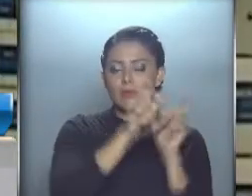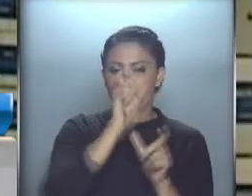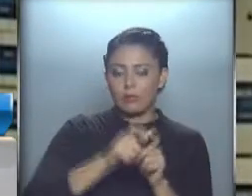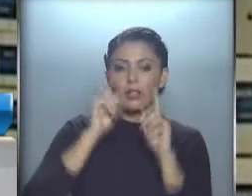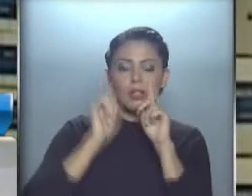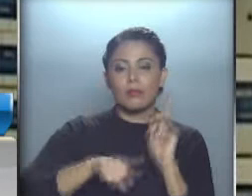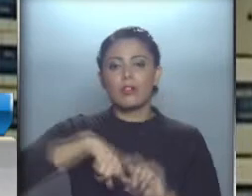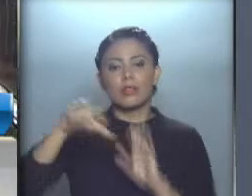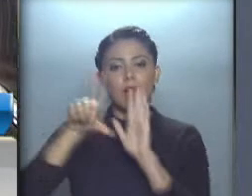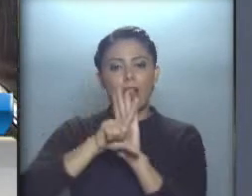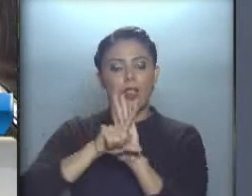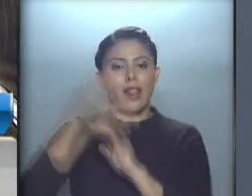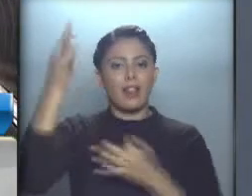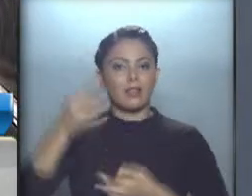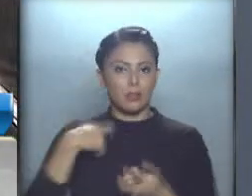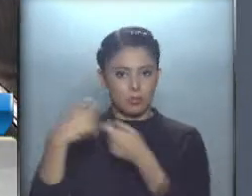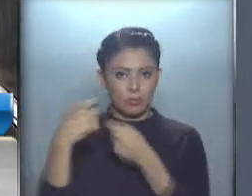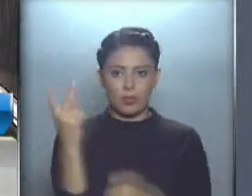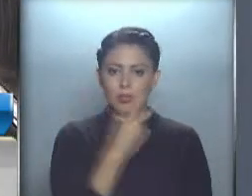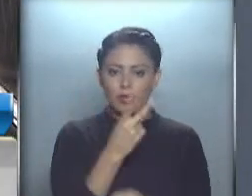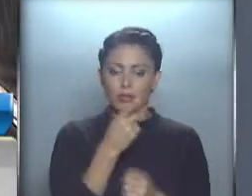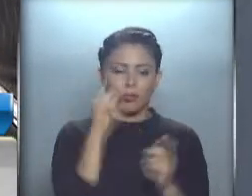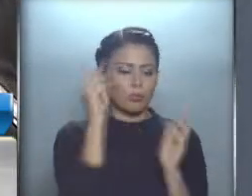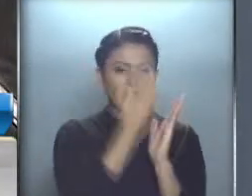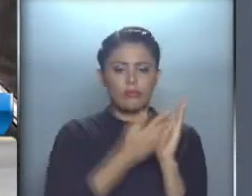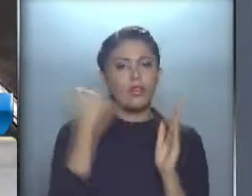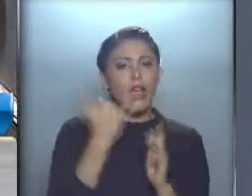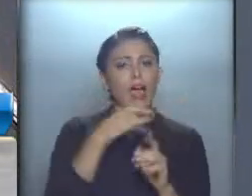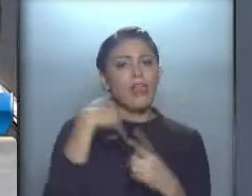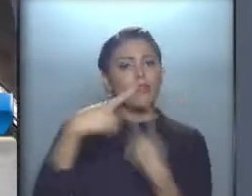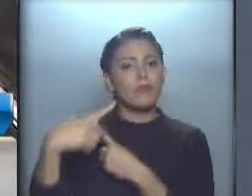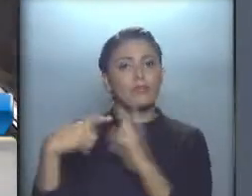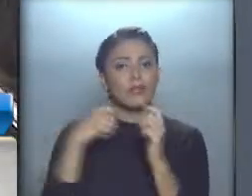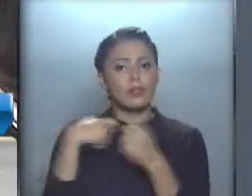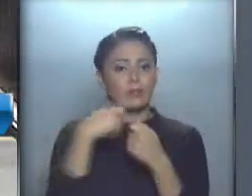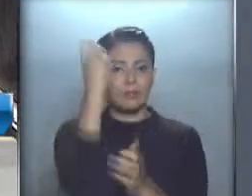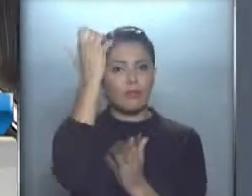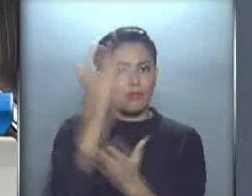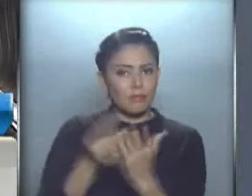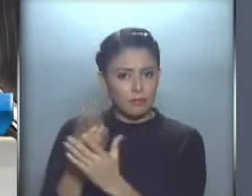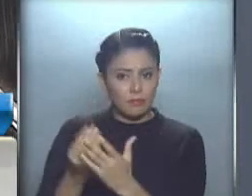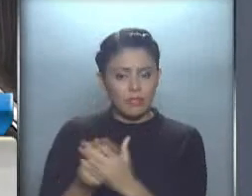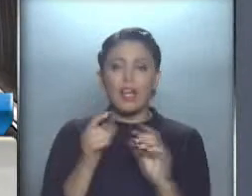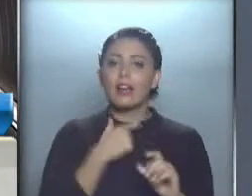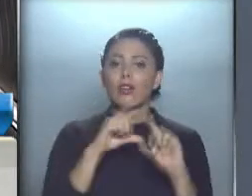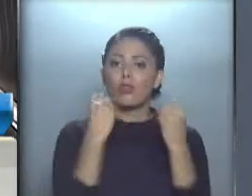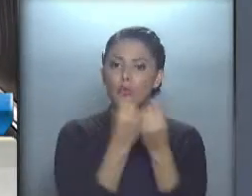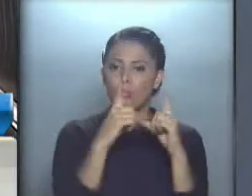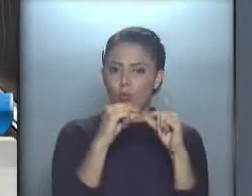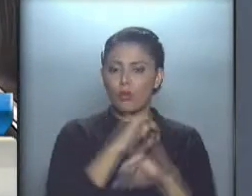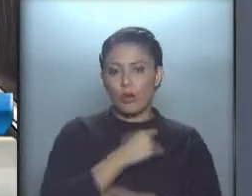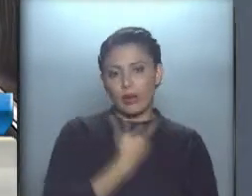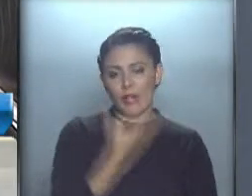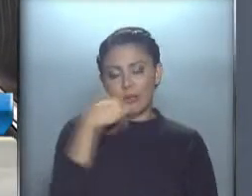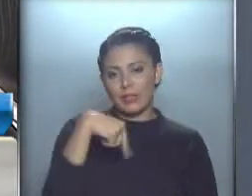de Lealtad Comercial. Hay muchas infracciones, pero lo que quiero darles son los números en general y esto va a salir publicado en el transcurso de